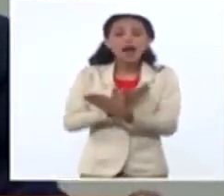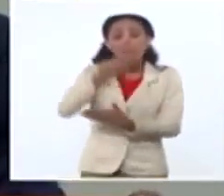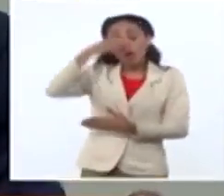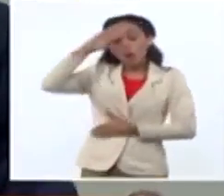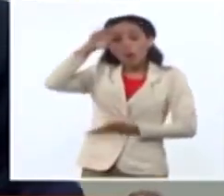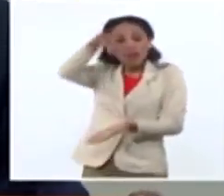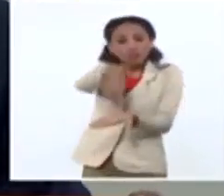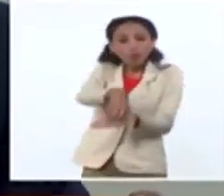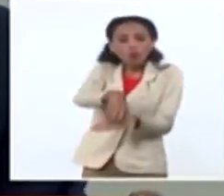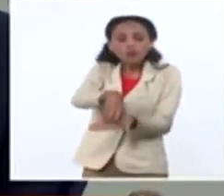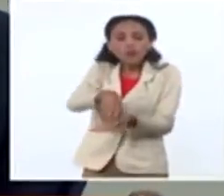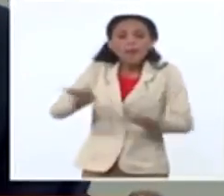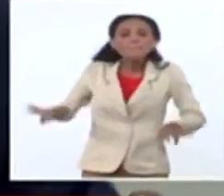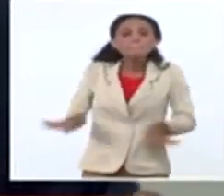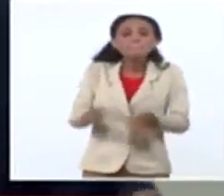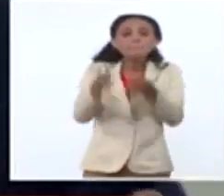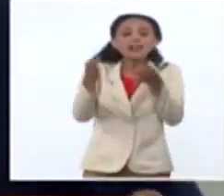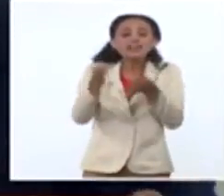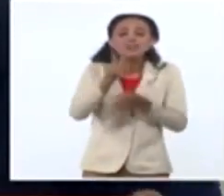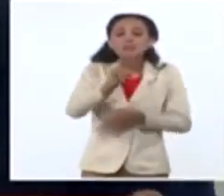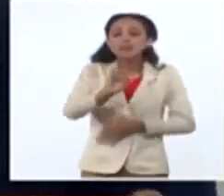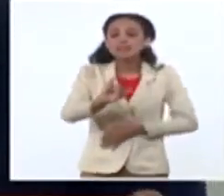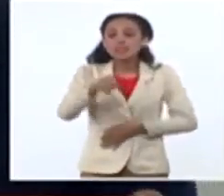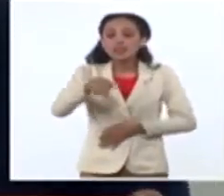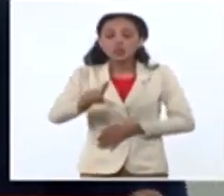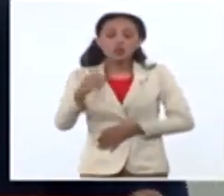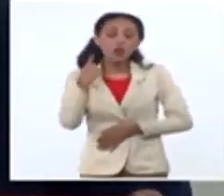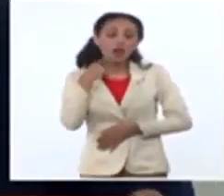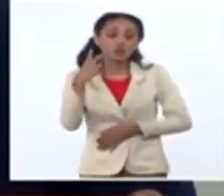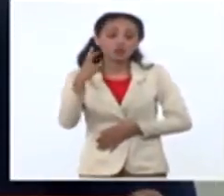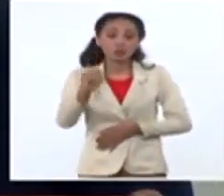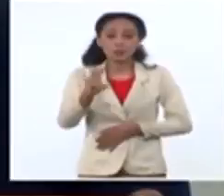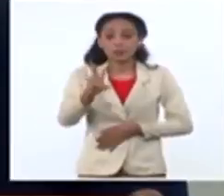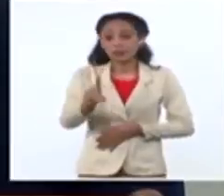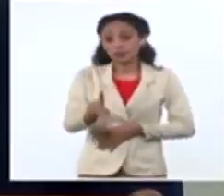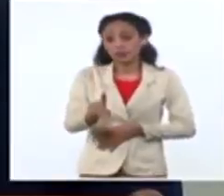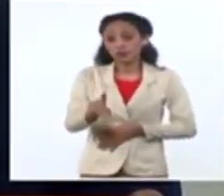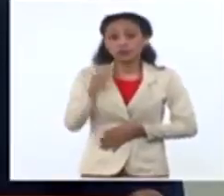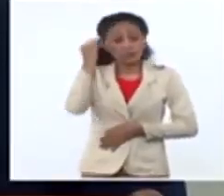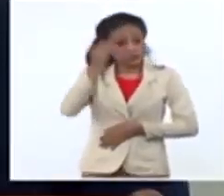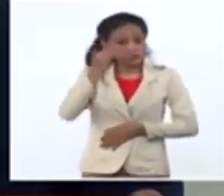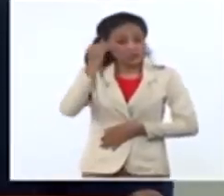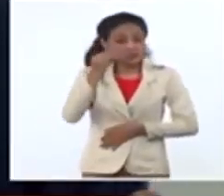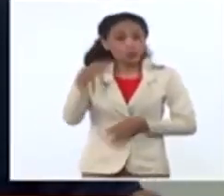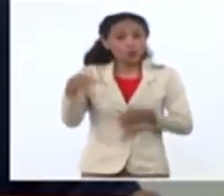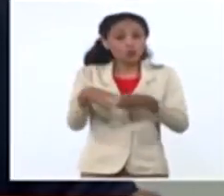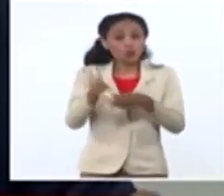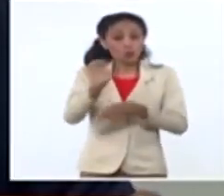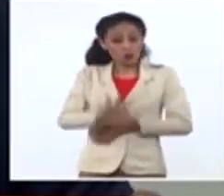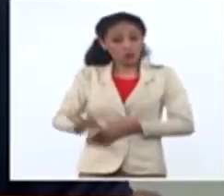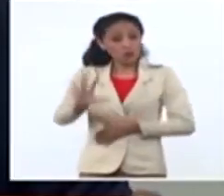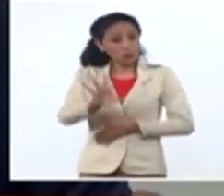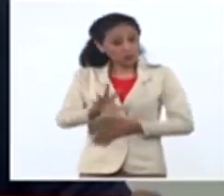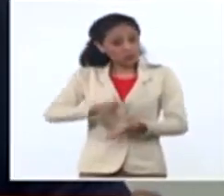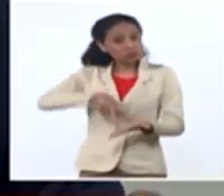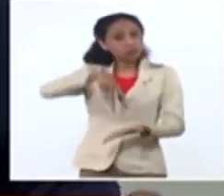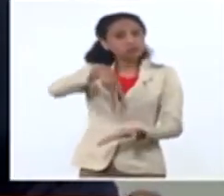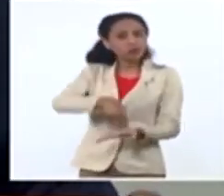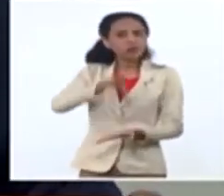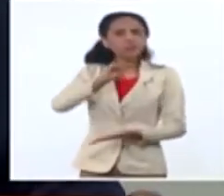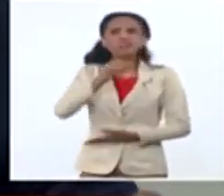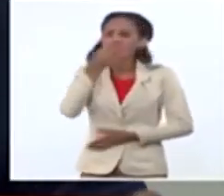de julio de 2021 y espero que la Unión Europea se pronuncie en apego a